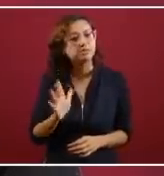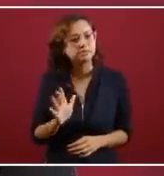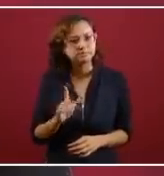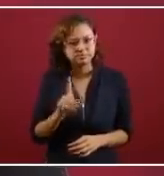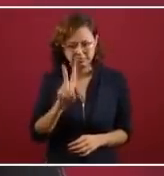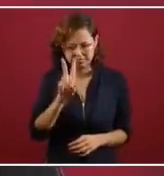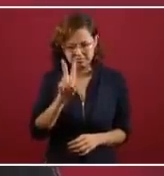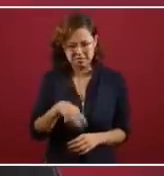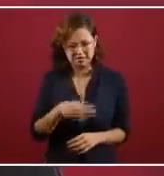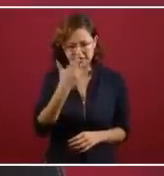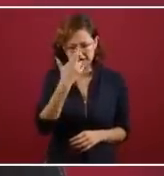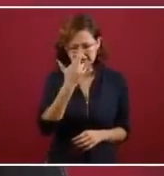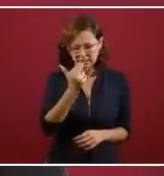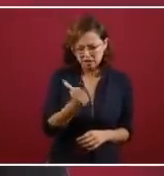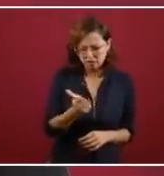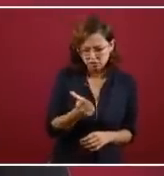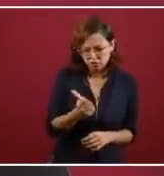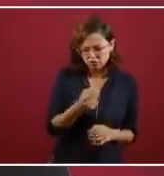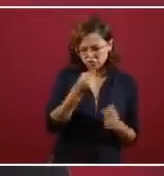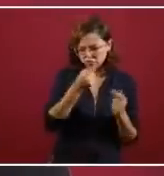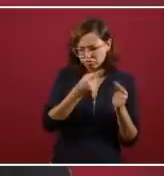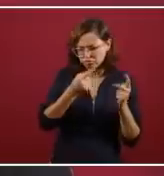si existen elementos, si